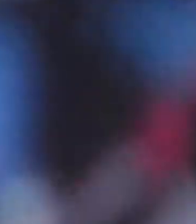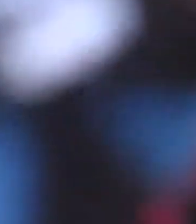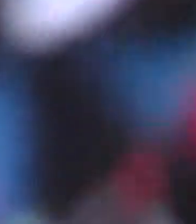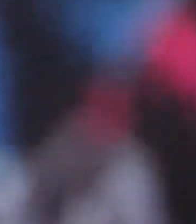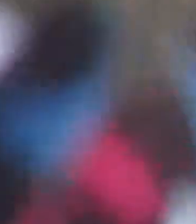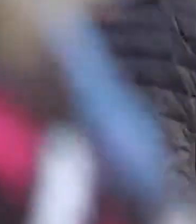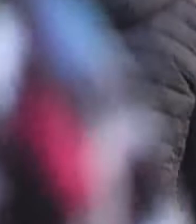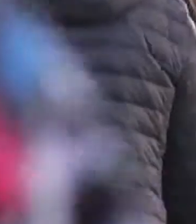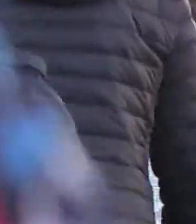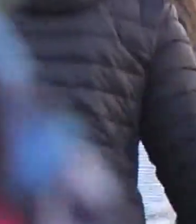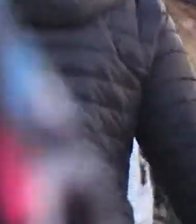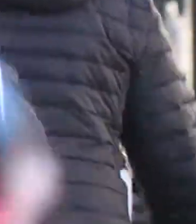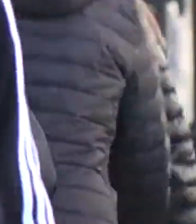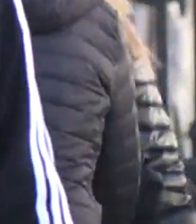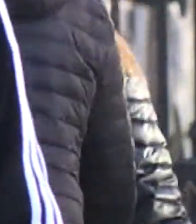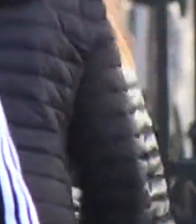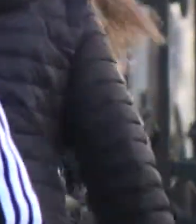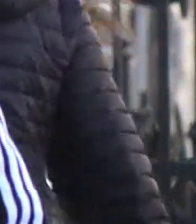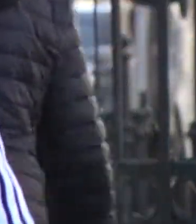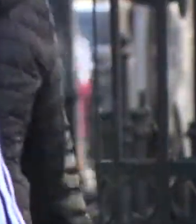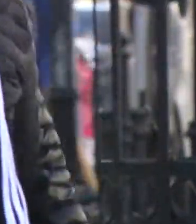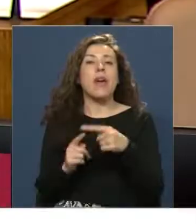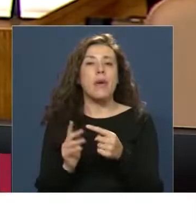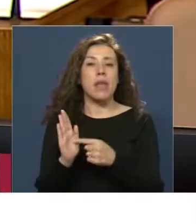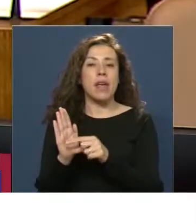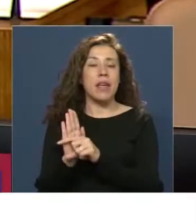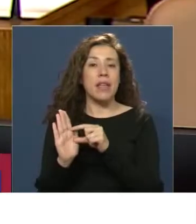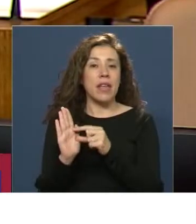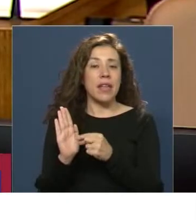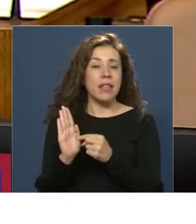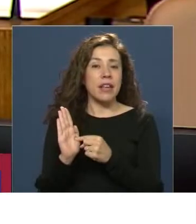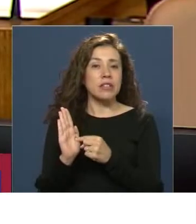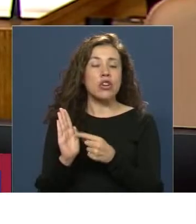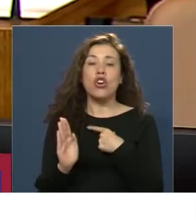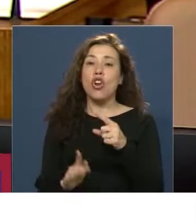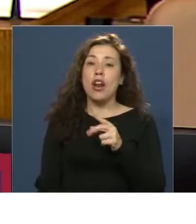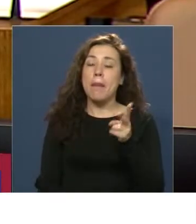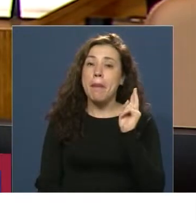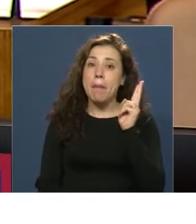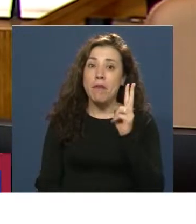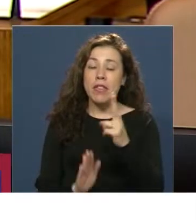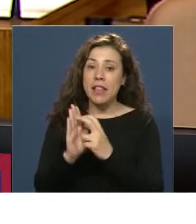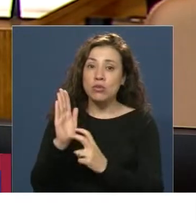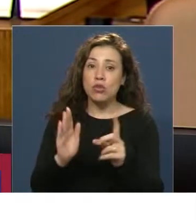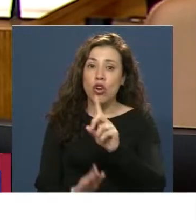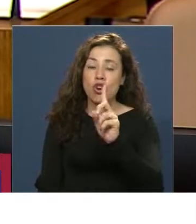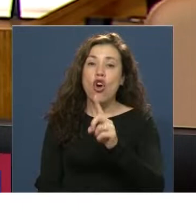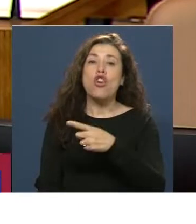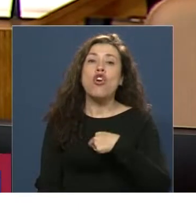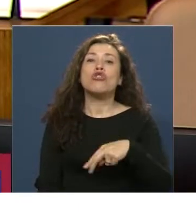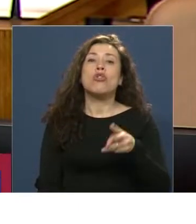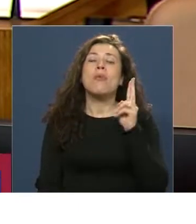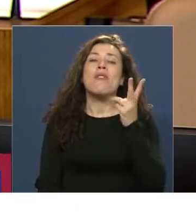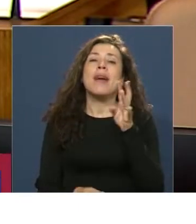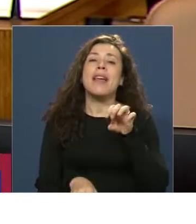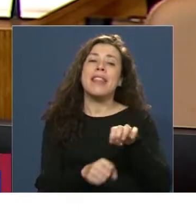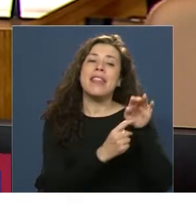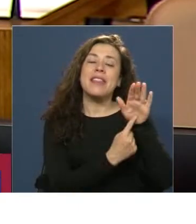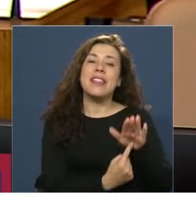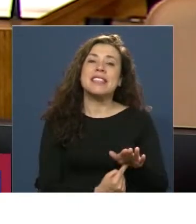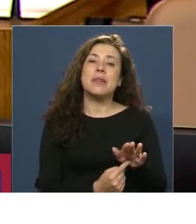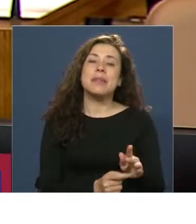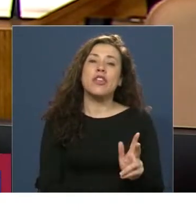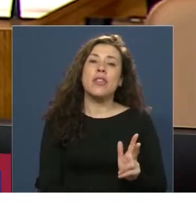la tarjeta del mismo local comercial. Con esta indicación no queremos prohibir los descuentos, estamos prohibiendo la discriminación que sufren